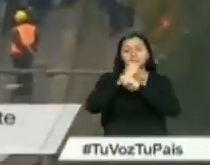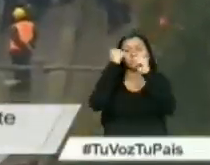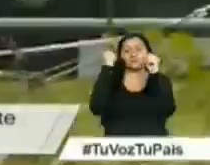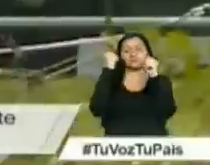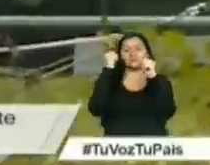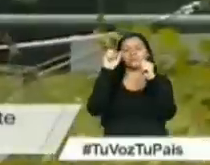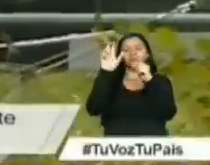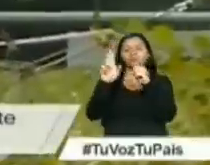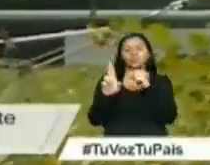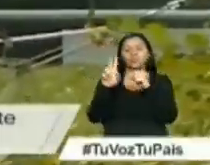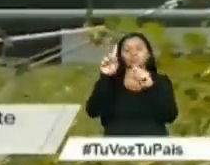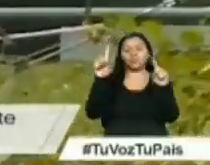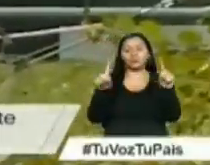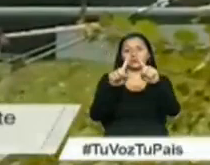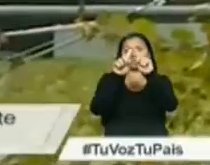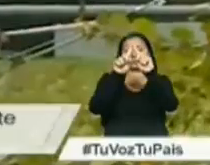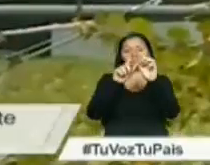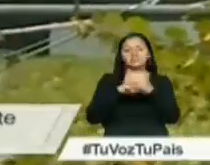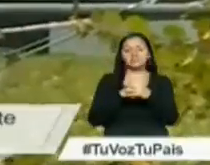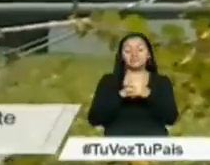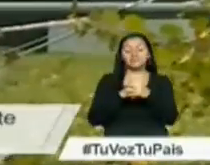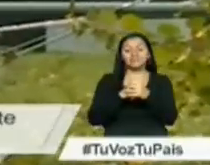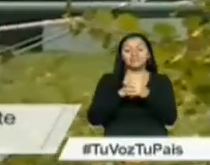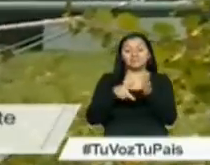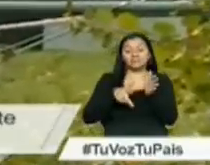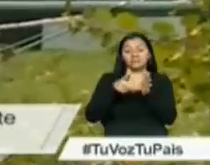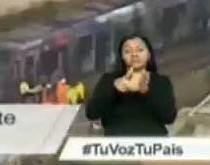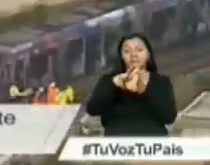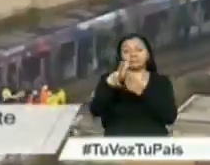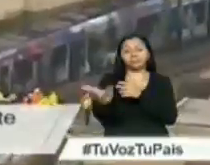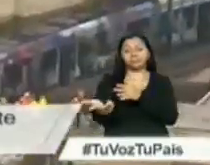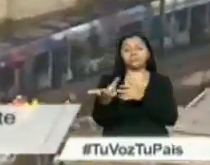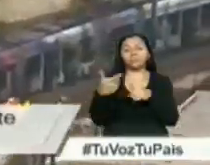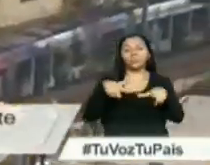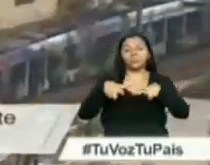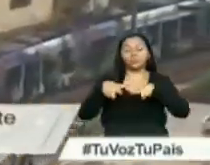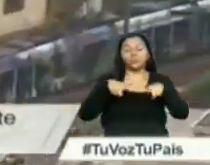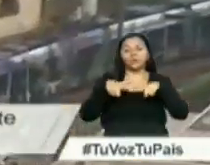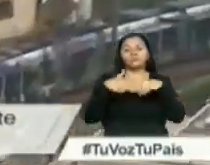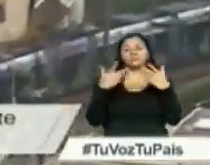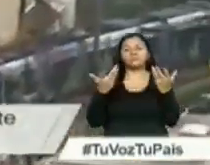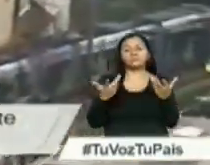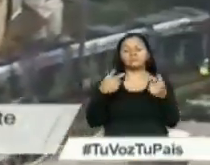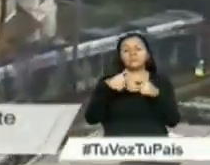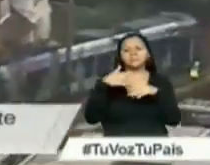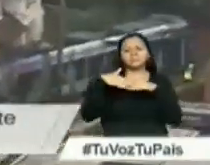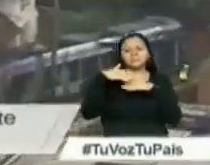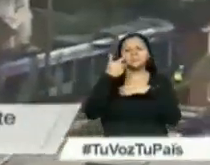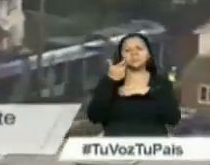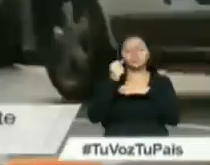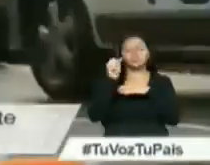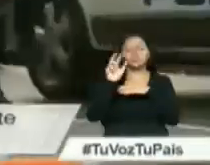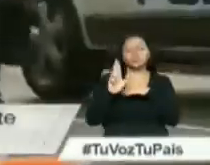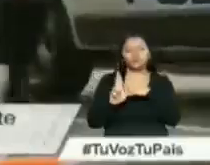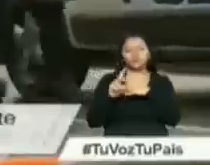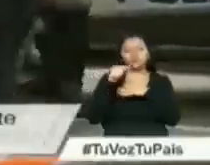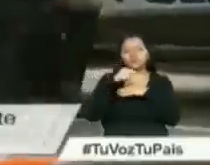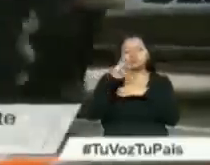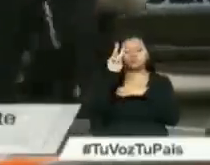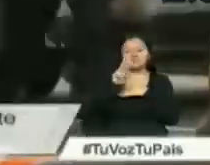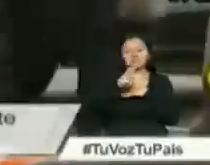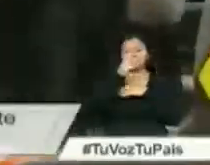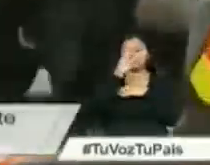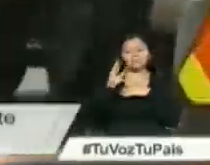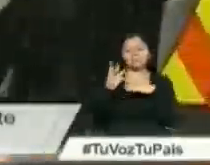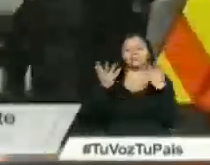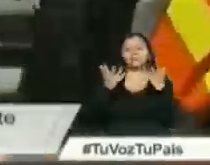Londres. El descarrilamiento se produjo en una estación cerca de Croydon, un gran suburbio en el sur de la capital británica, en un